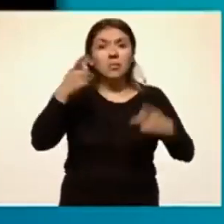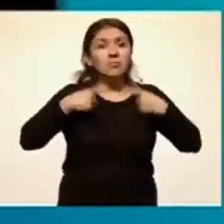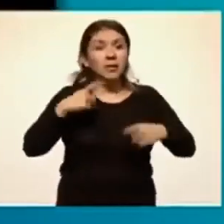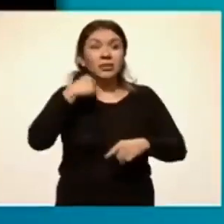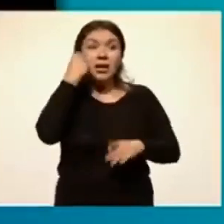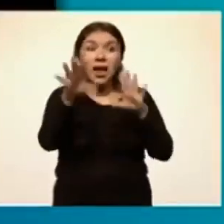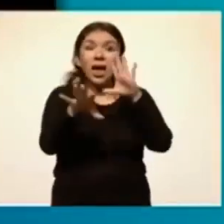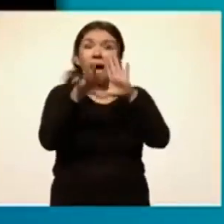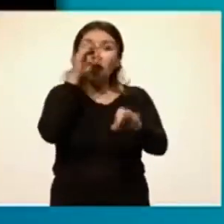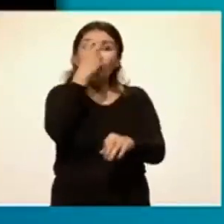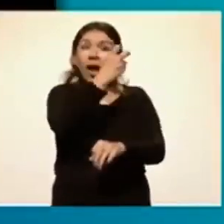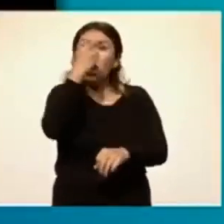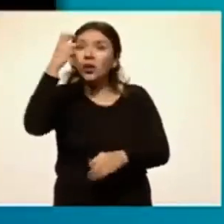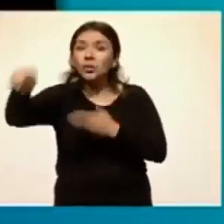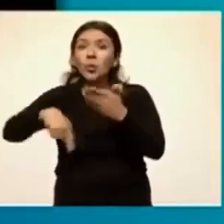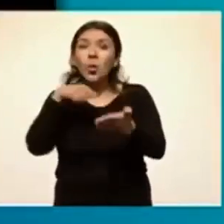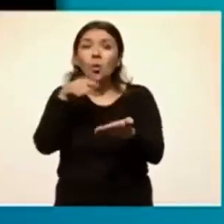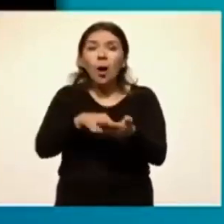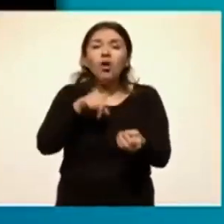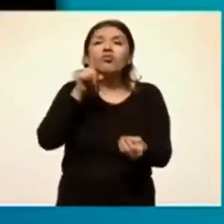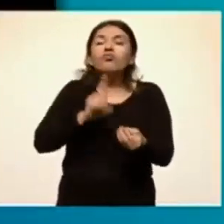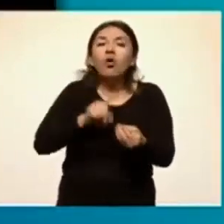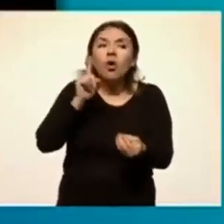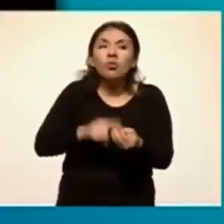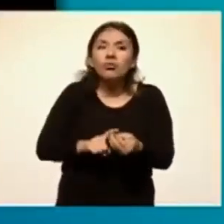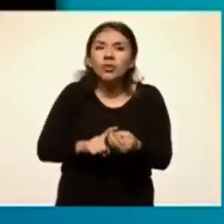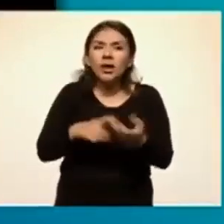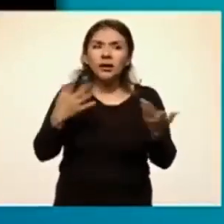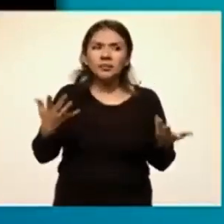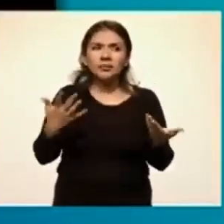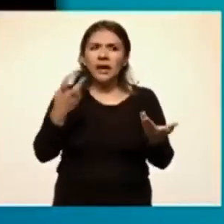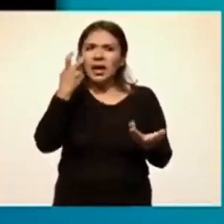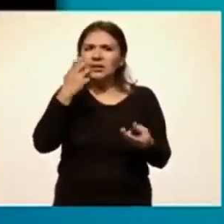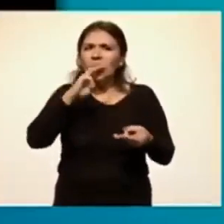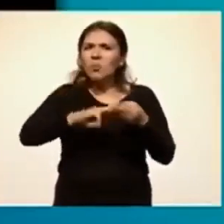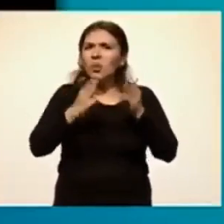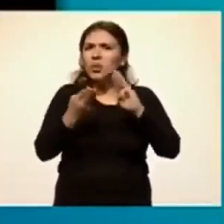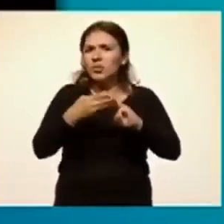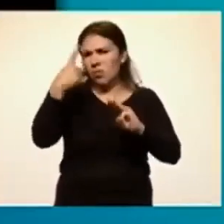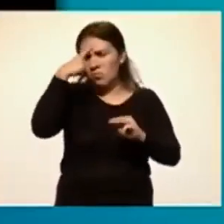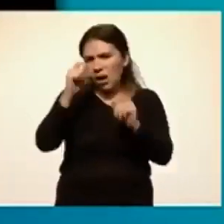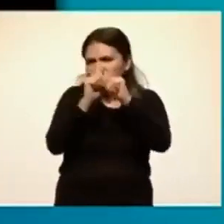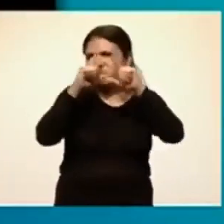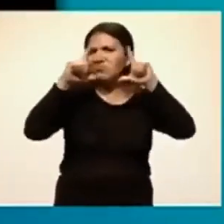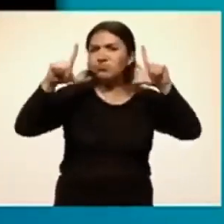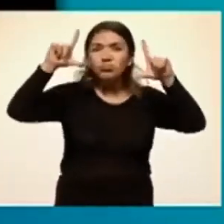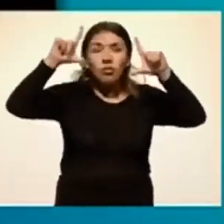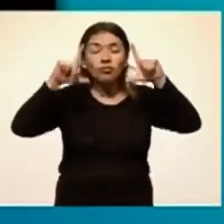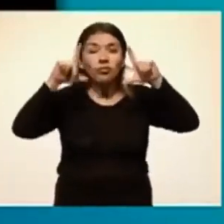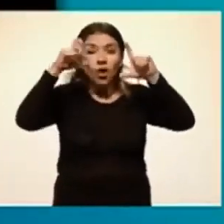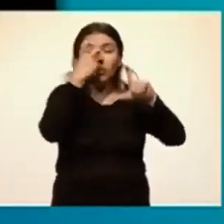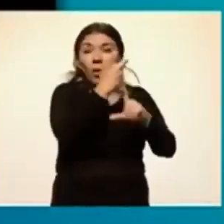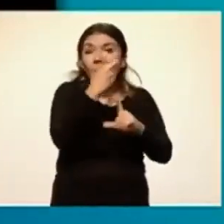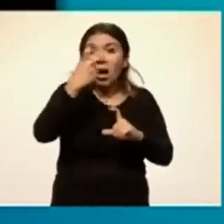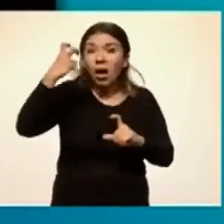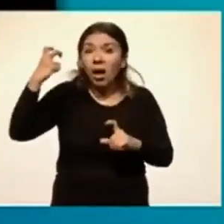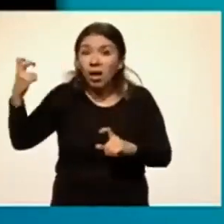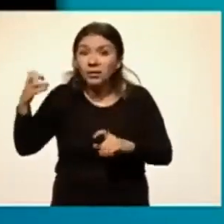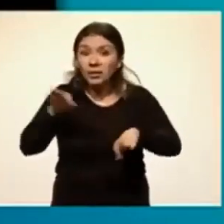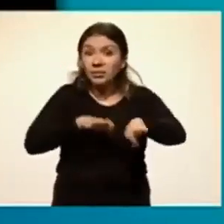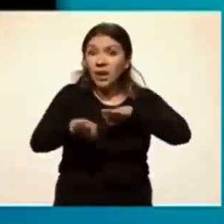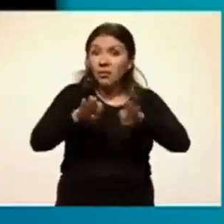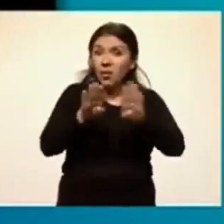paisajes, encontrar esos motivos que han dado origen a